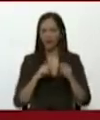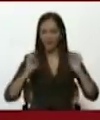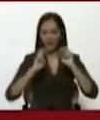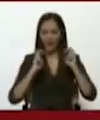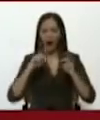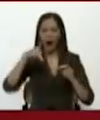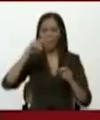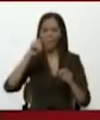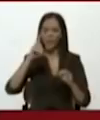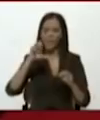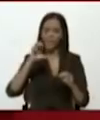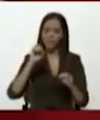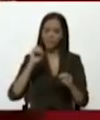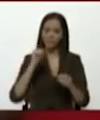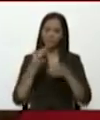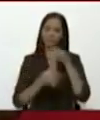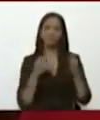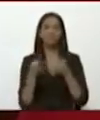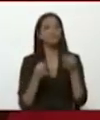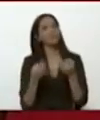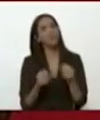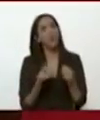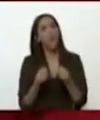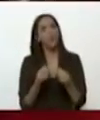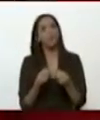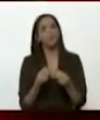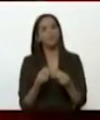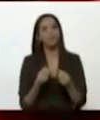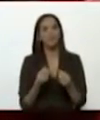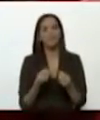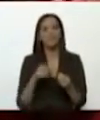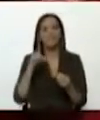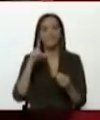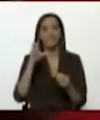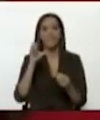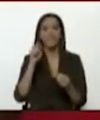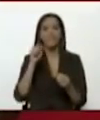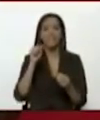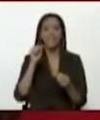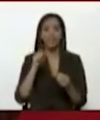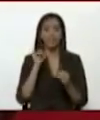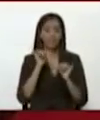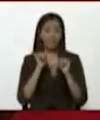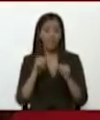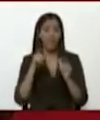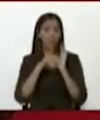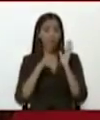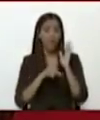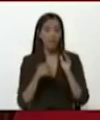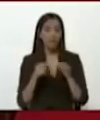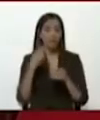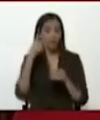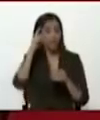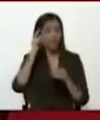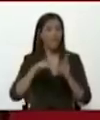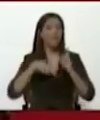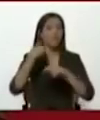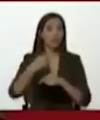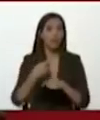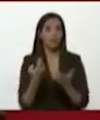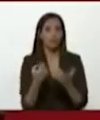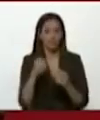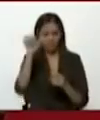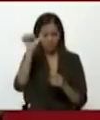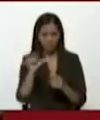es explicar cómo el señor Lester Toledo, que usted misma en otro programa, dos días después de ese que hoy veían, ustedes que